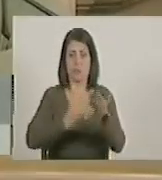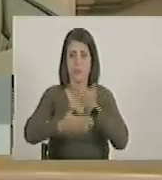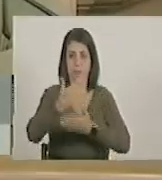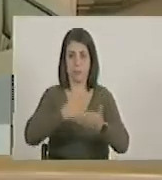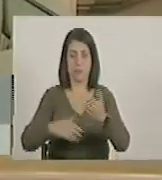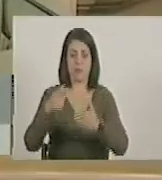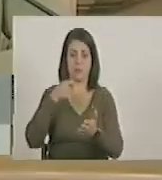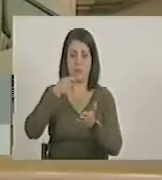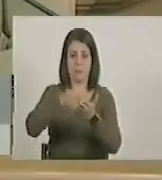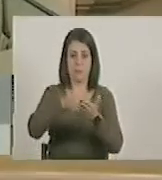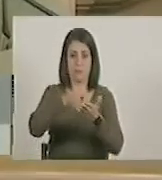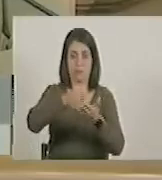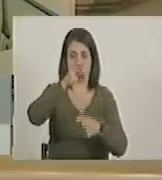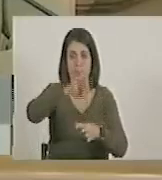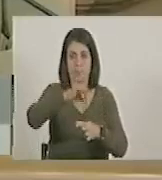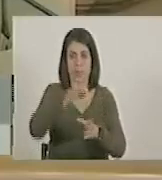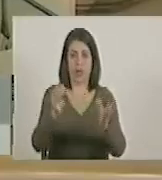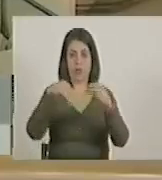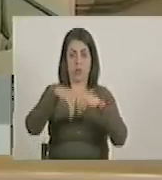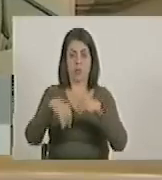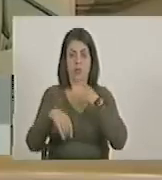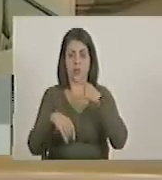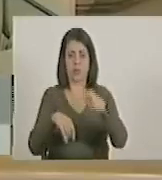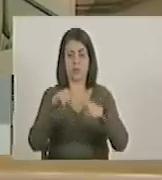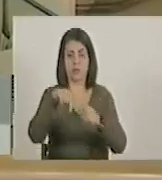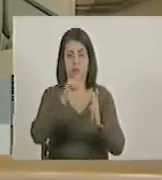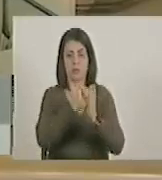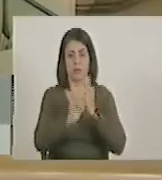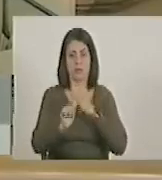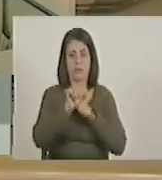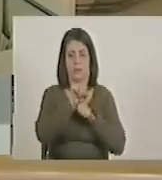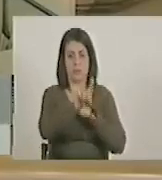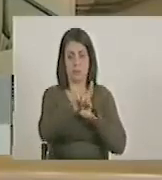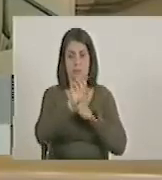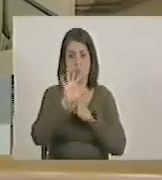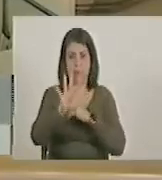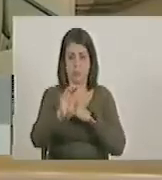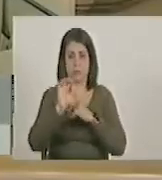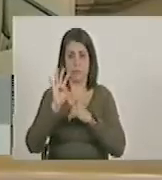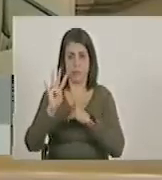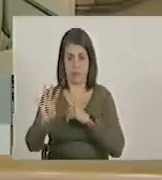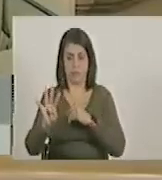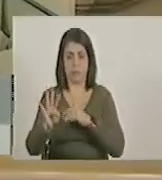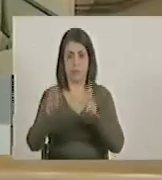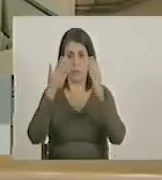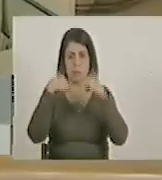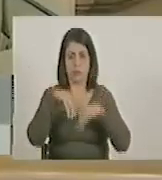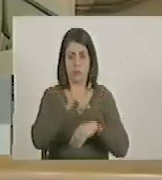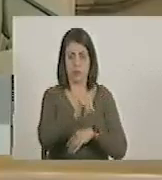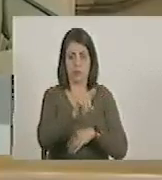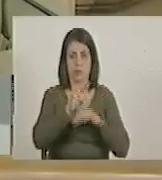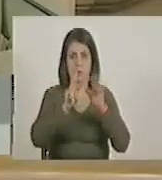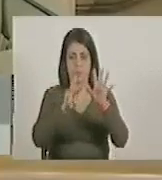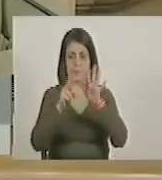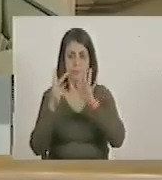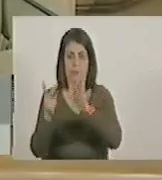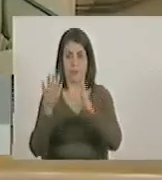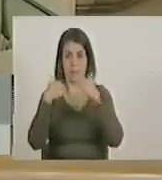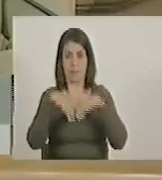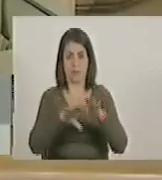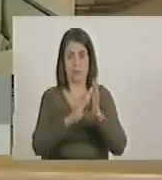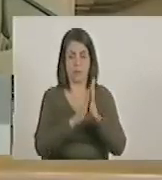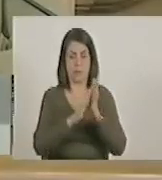de inversiones, de conformidad con lo establecido en el artículo 154, 187,